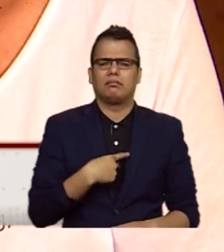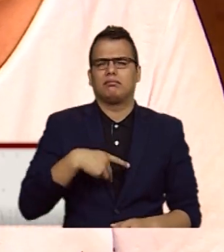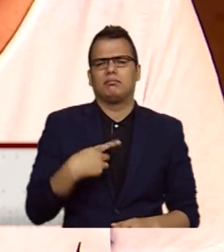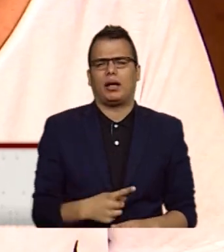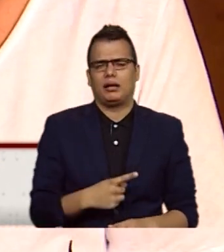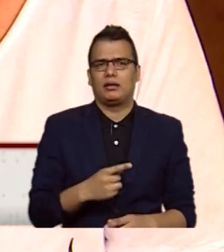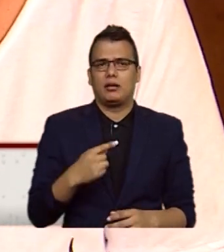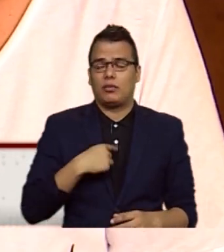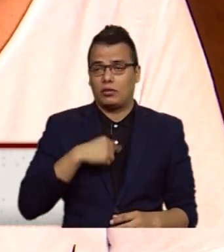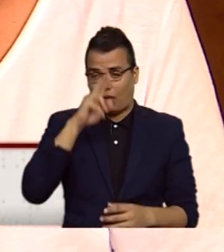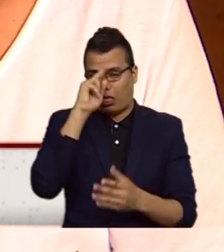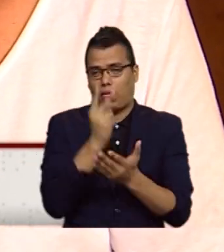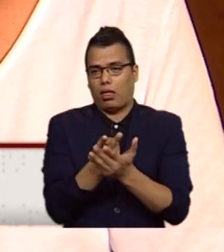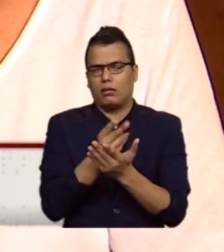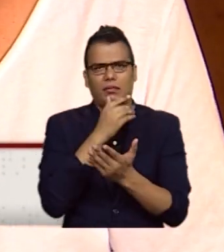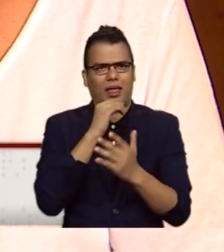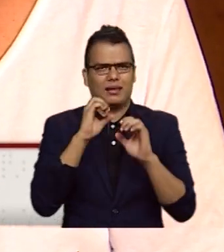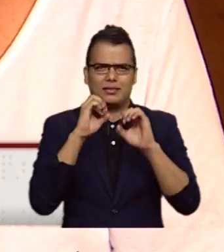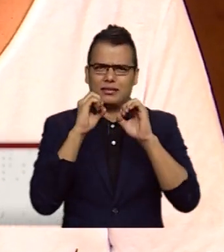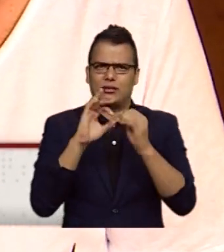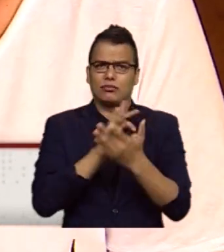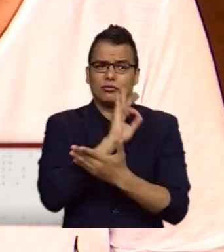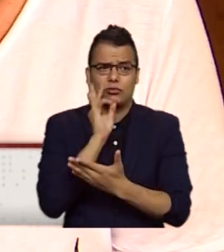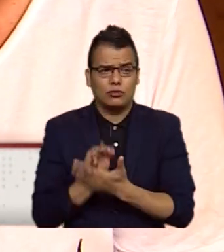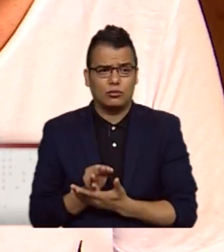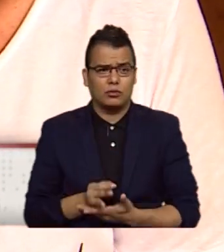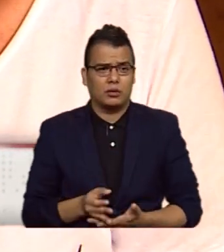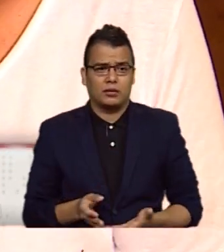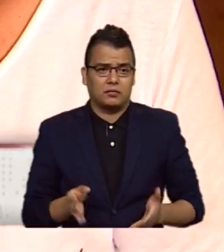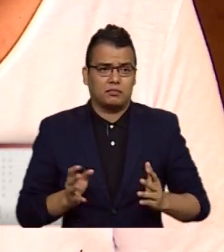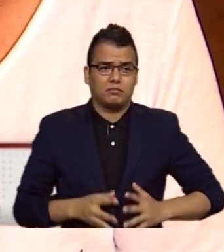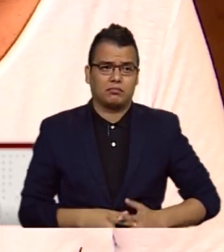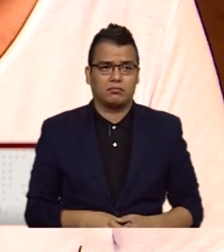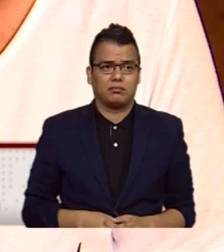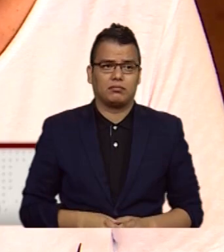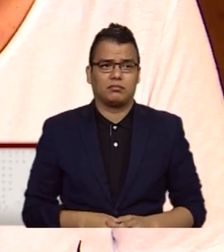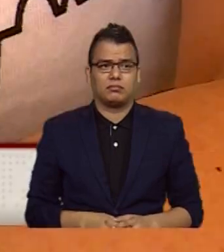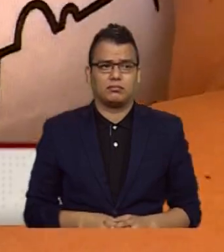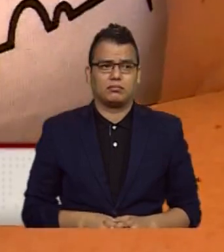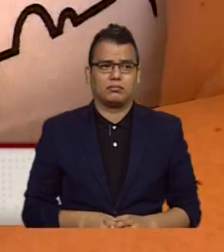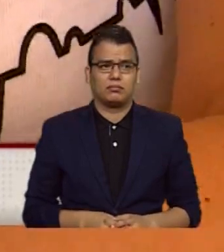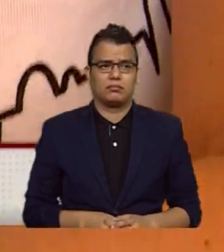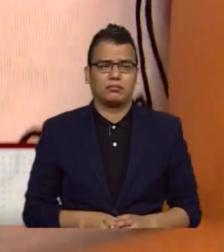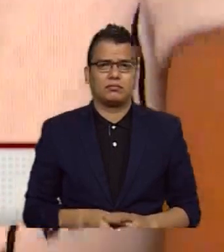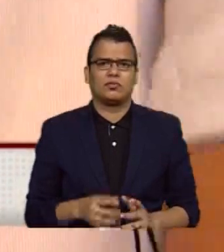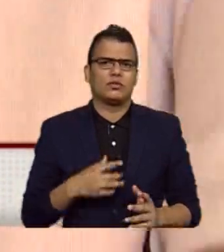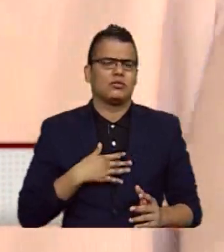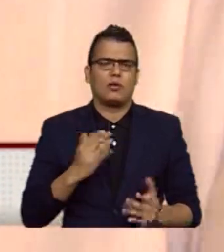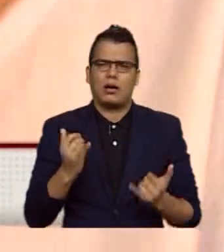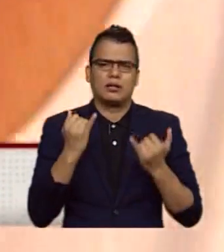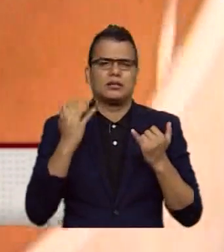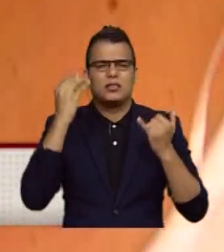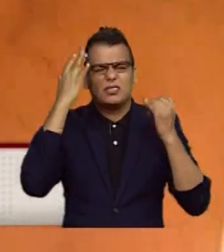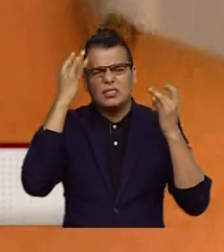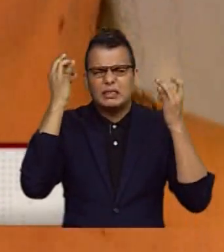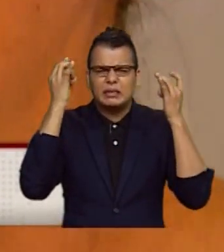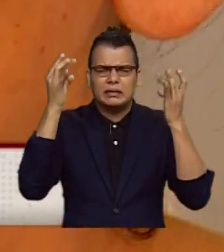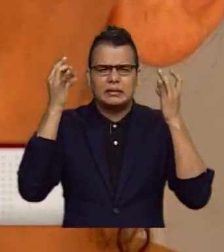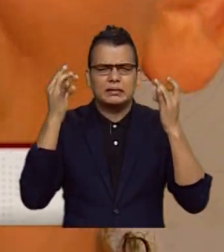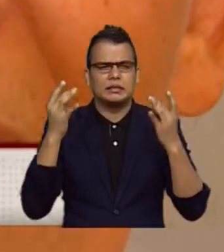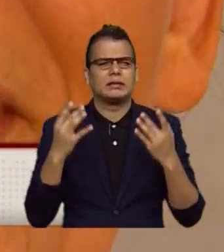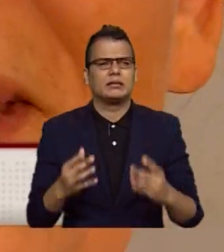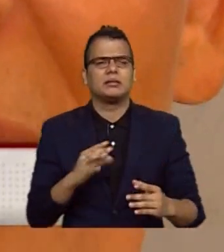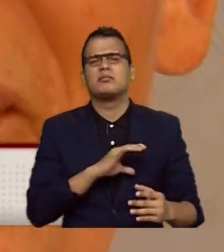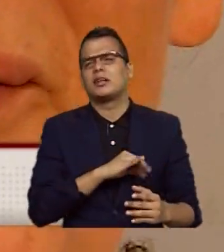jamás, jamás perdí el sentido por un infarto, sino que me dolía la cabeza. También los viajes a Cali y los